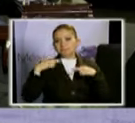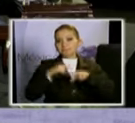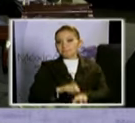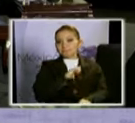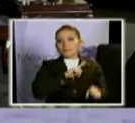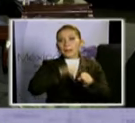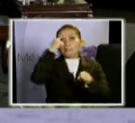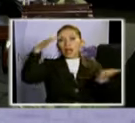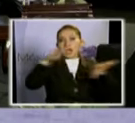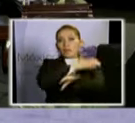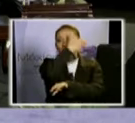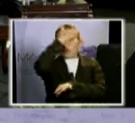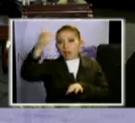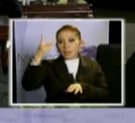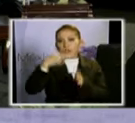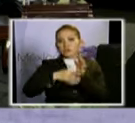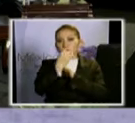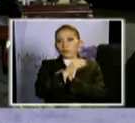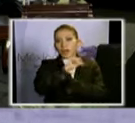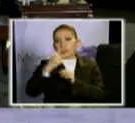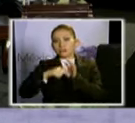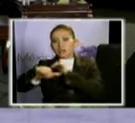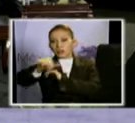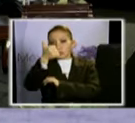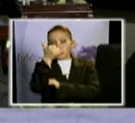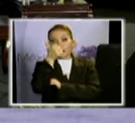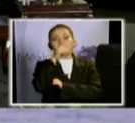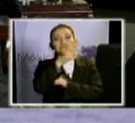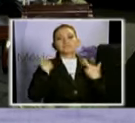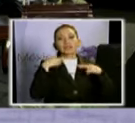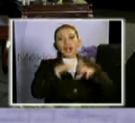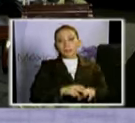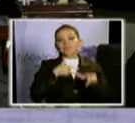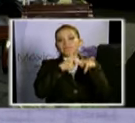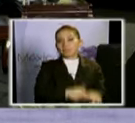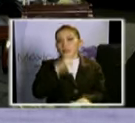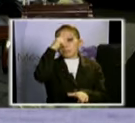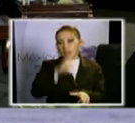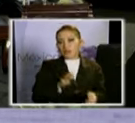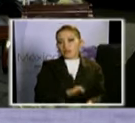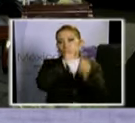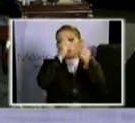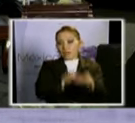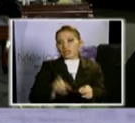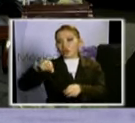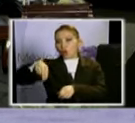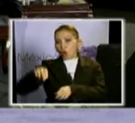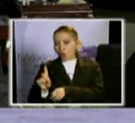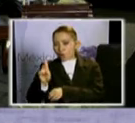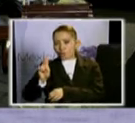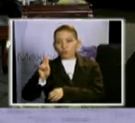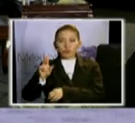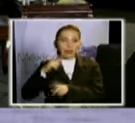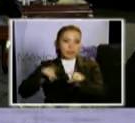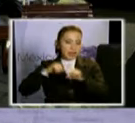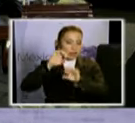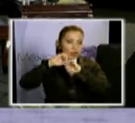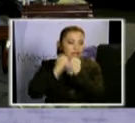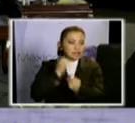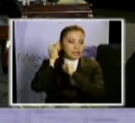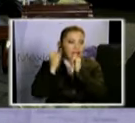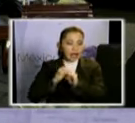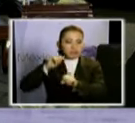representante especial para cambio climático 2009-2011, representante permanente de México ante la Oficina de Naciones Unidas y otros organismos